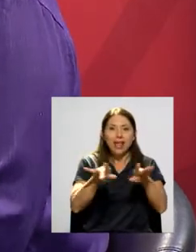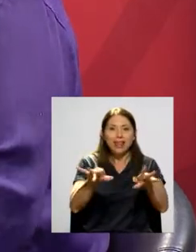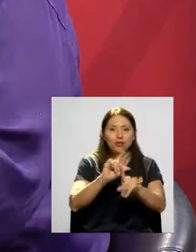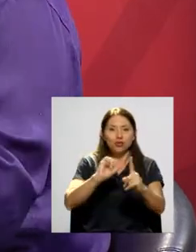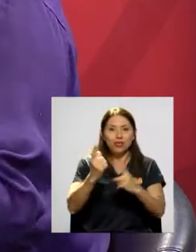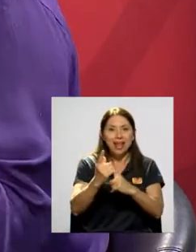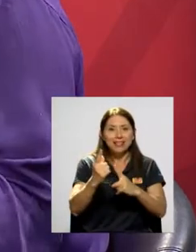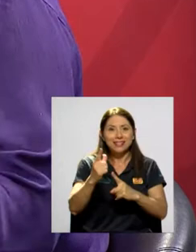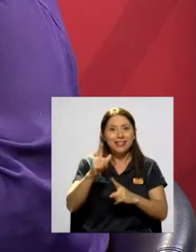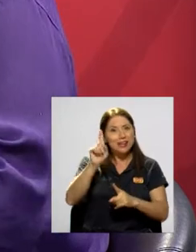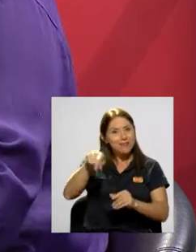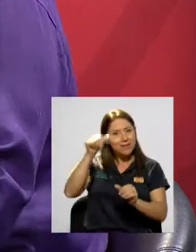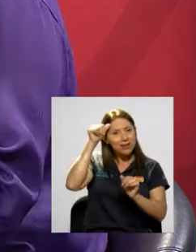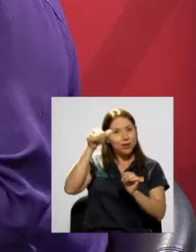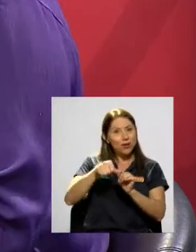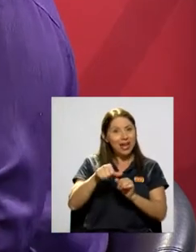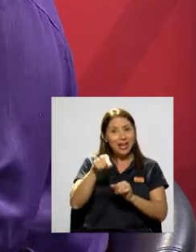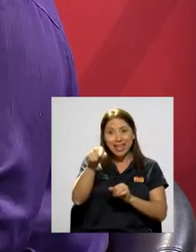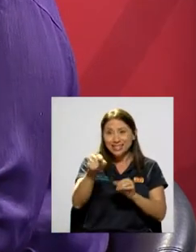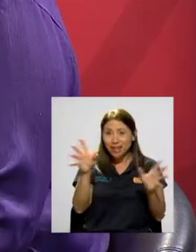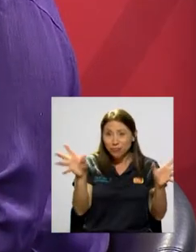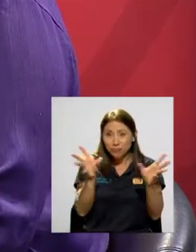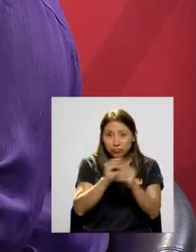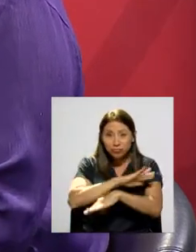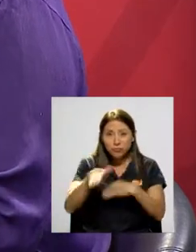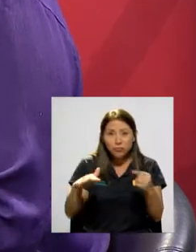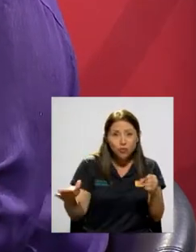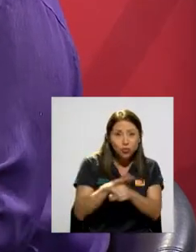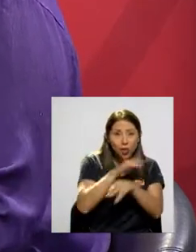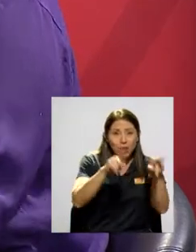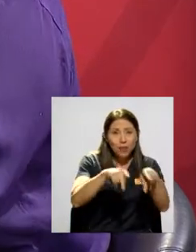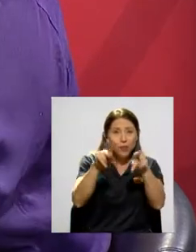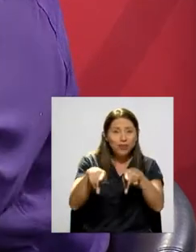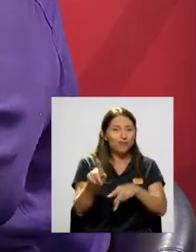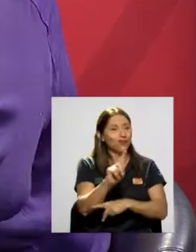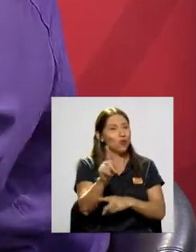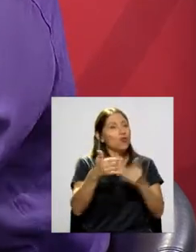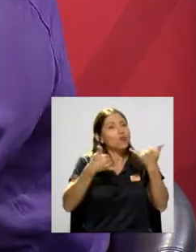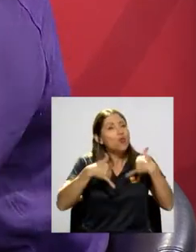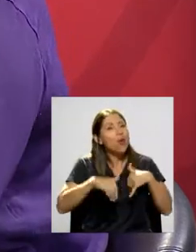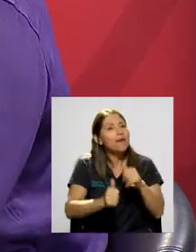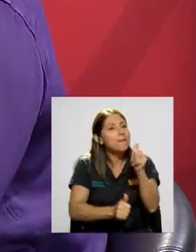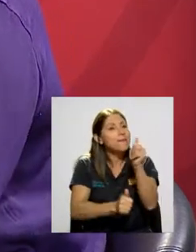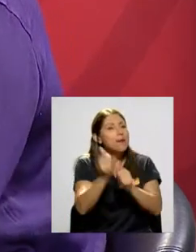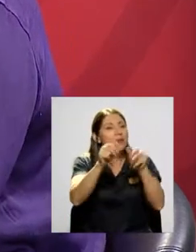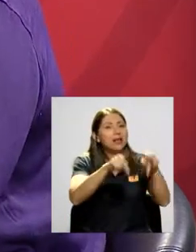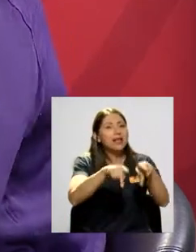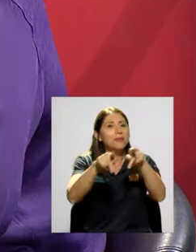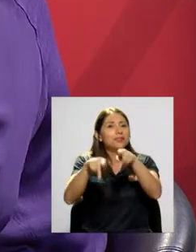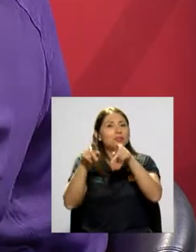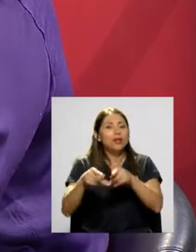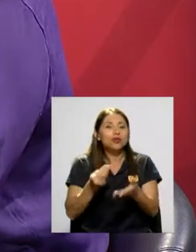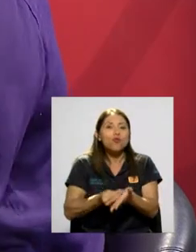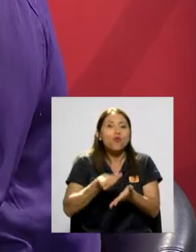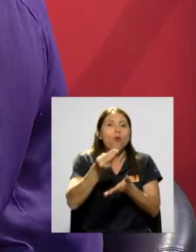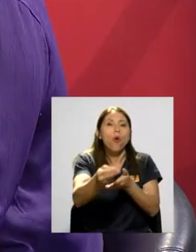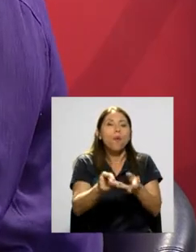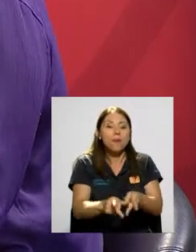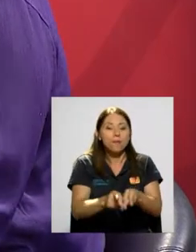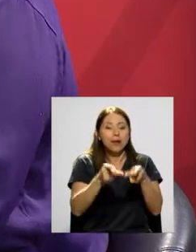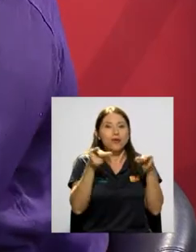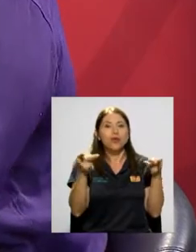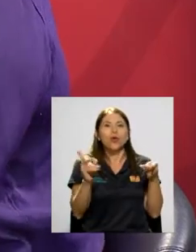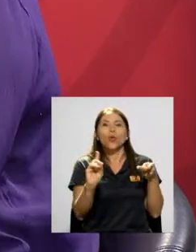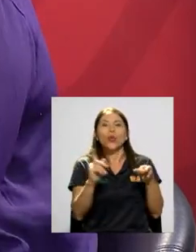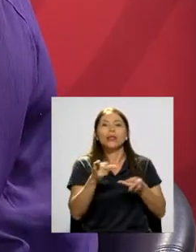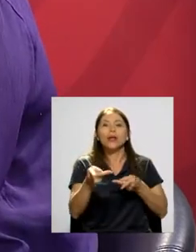Y que entonces seguimos teniendo una gran cantidad de población que sí, que consume el periódico porque lo lee en la pulpería, porque lo recibe en la